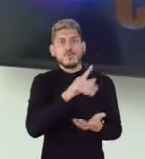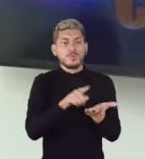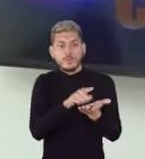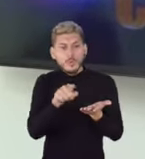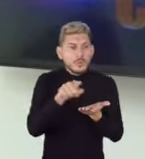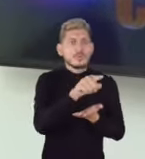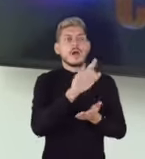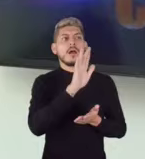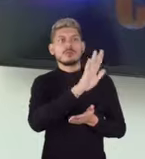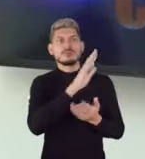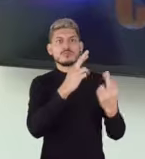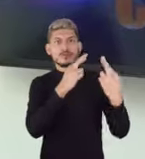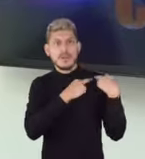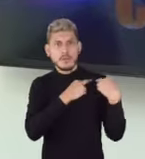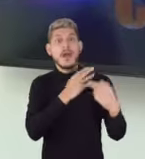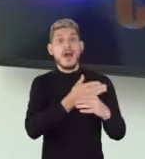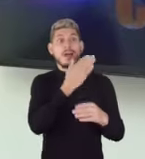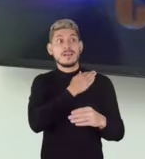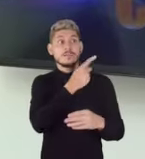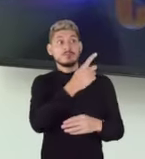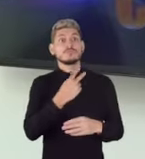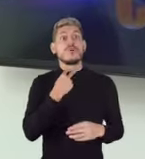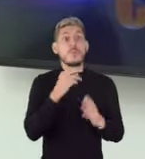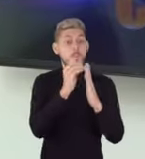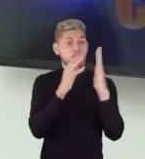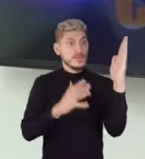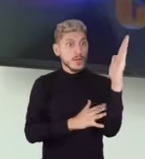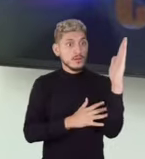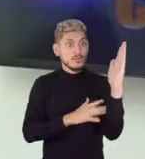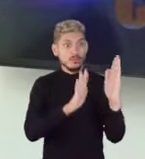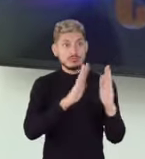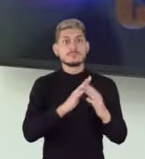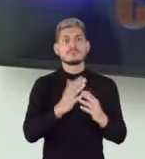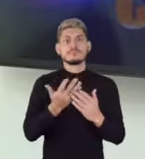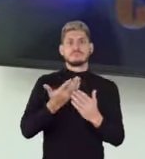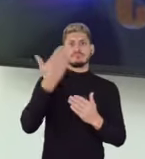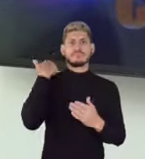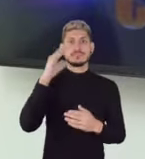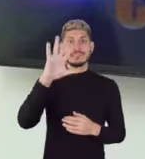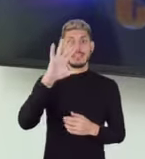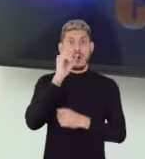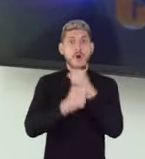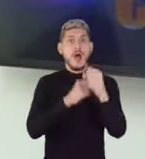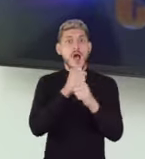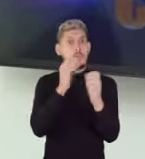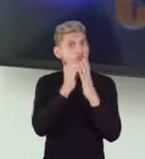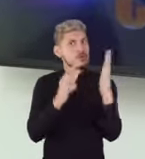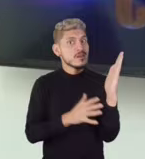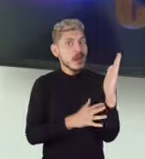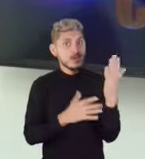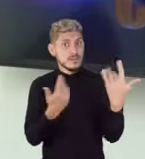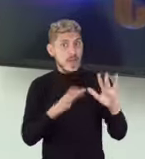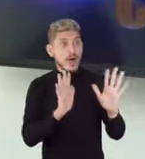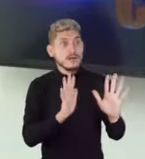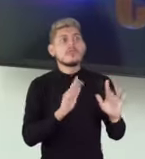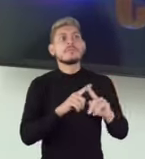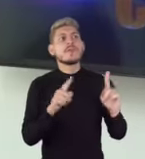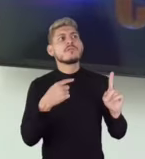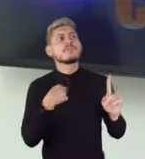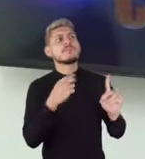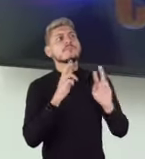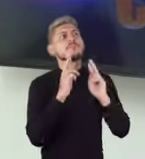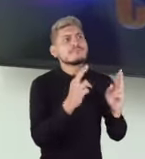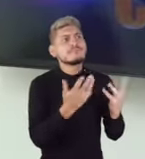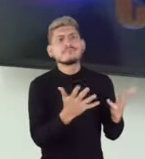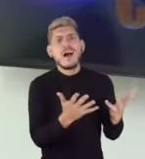en el Quebrada Carreta nos han ofrecido el proyecto de los interceptores. Hace 5 años supuestamente existe este proyecto, nos han dicho que no existe, que no hay